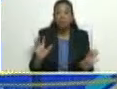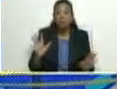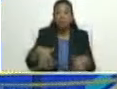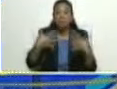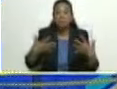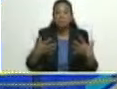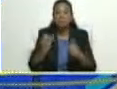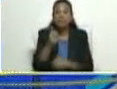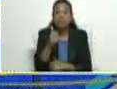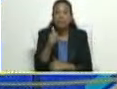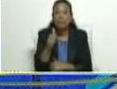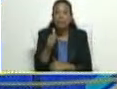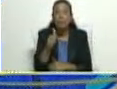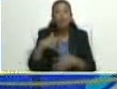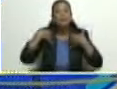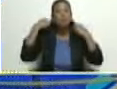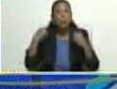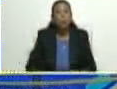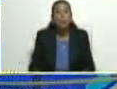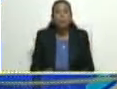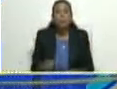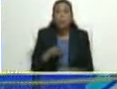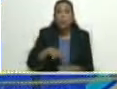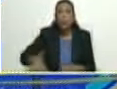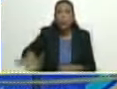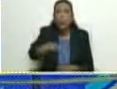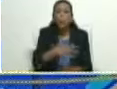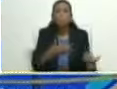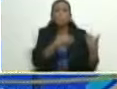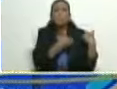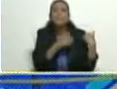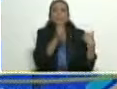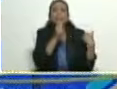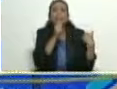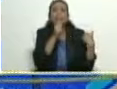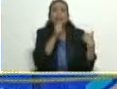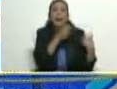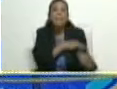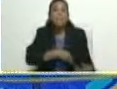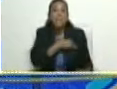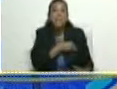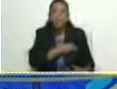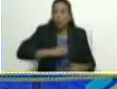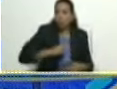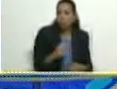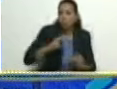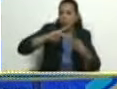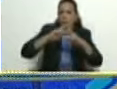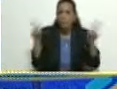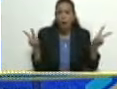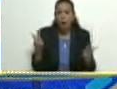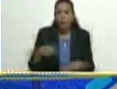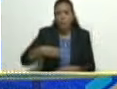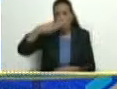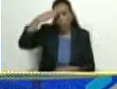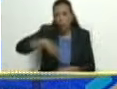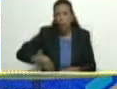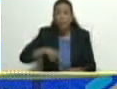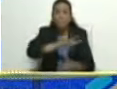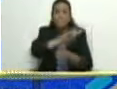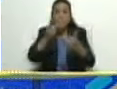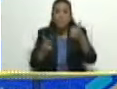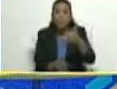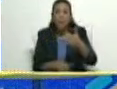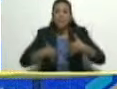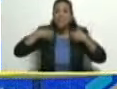lo que tiene que ver con la seguridad, estaría encargado directamente en la gran misión Cuadrantes de Paz, la Vicepresidencia